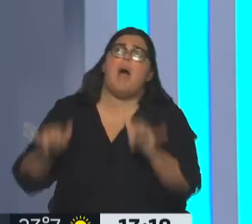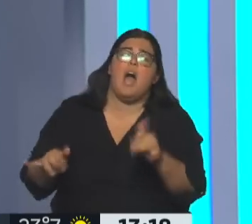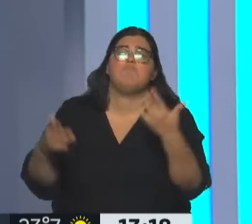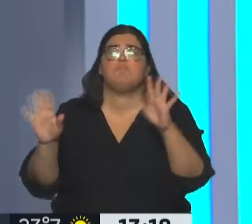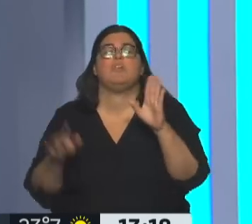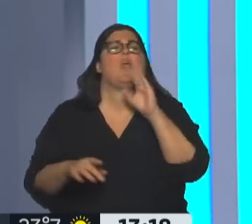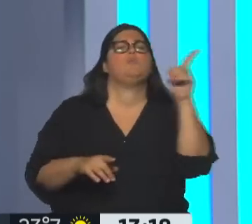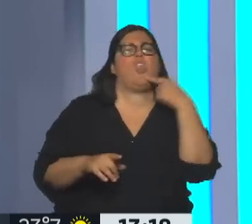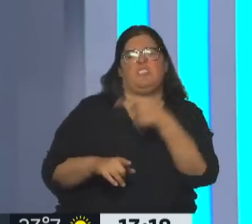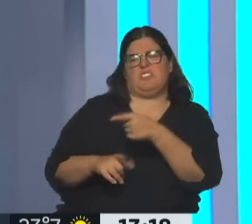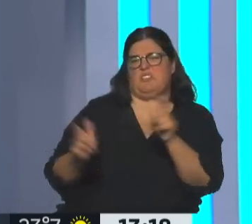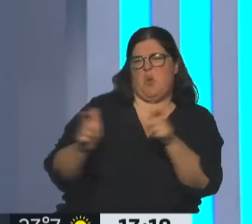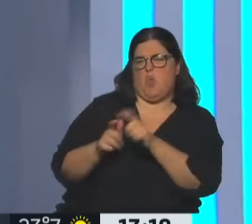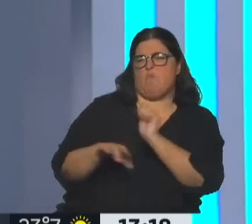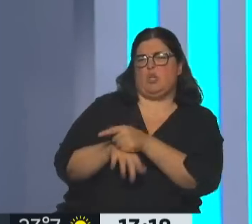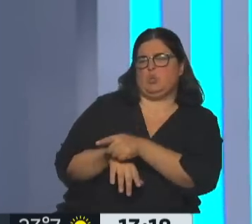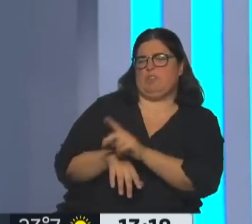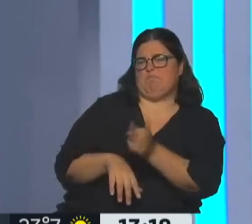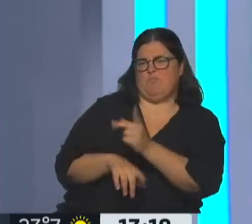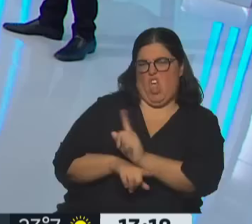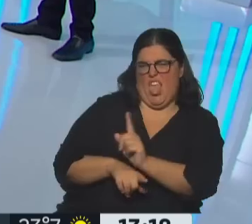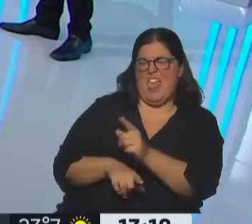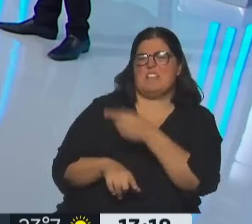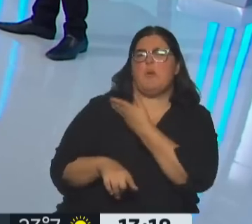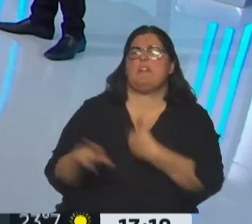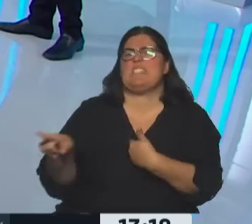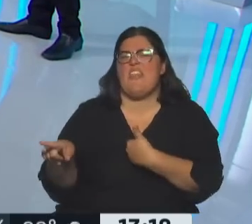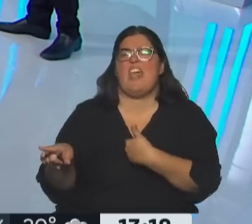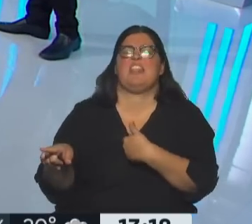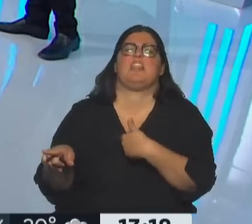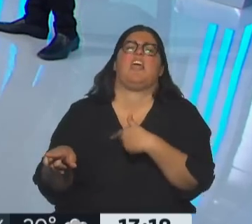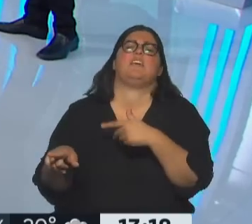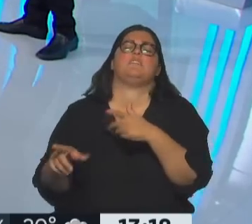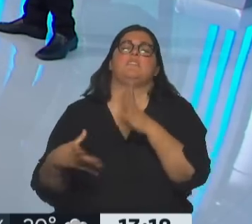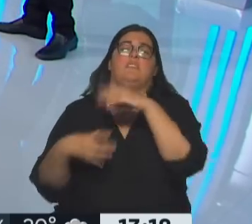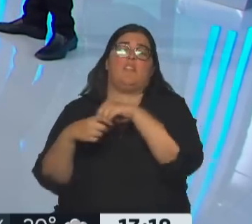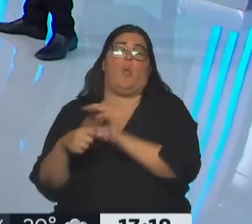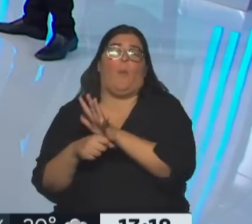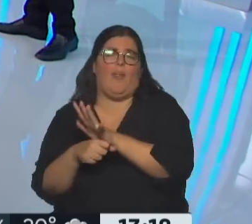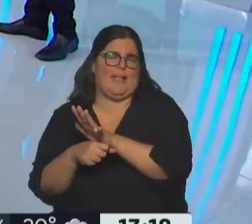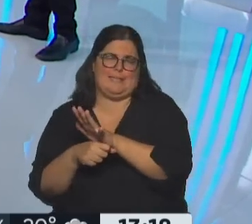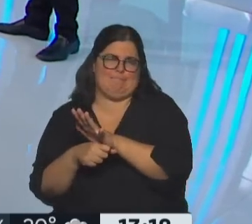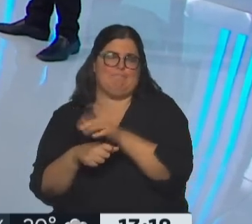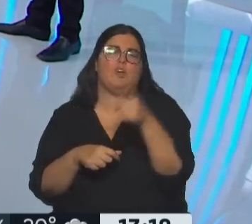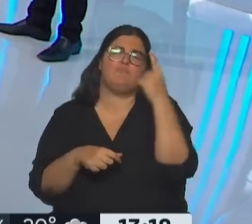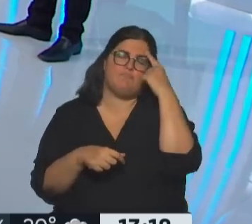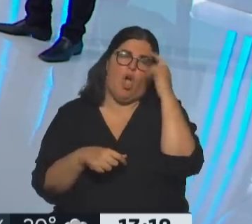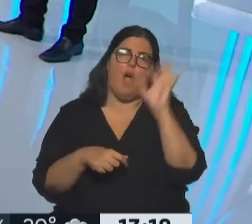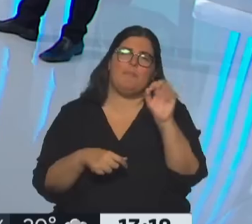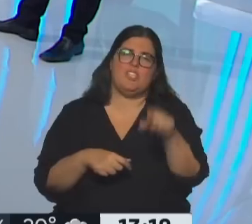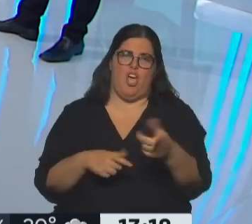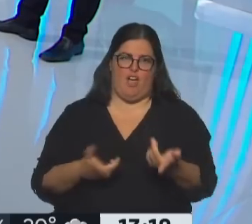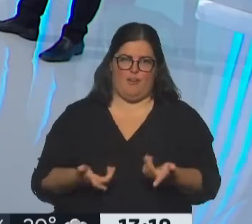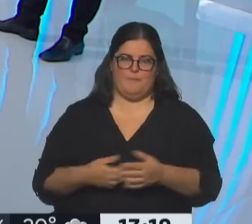que desacredita esta posición de parte de los presidentes o de los países, mejor dicho, que integran los BRICS. Tu primera visión de lo que está pasando, ¿no?